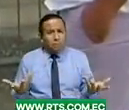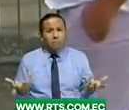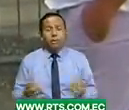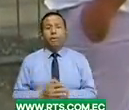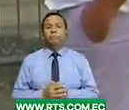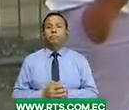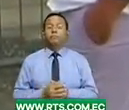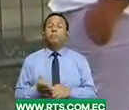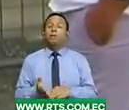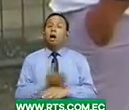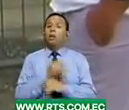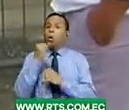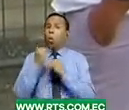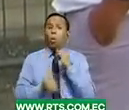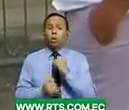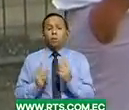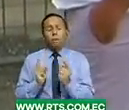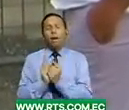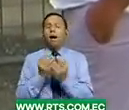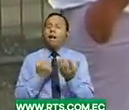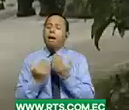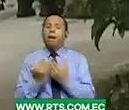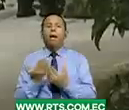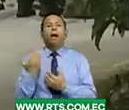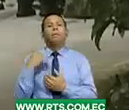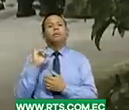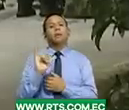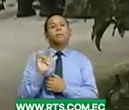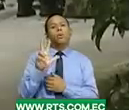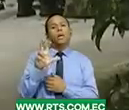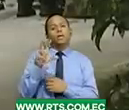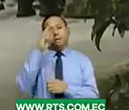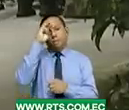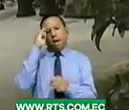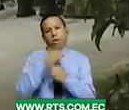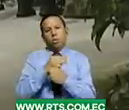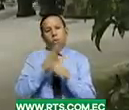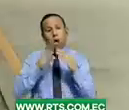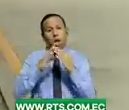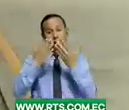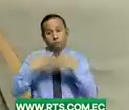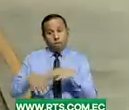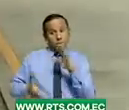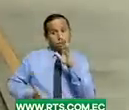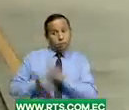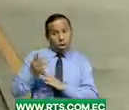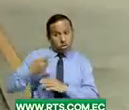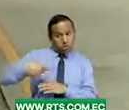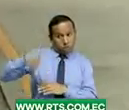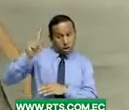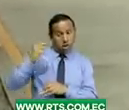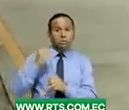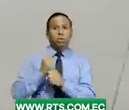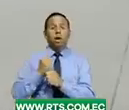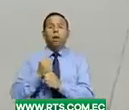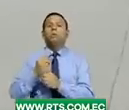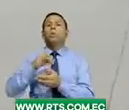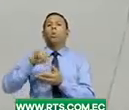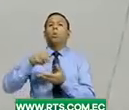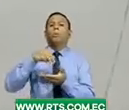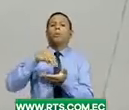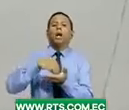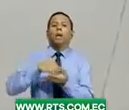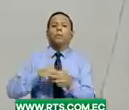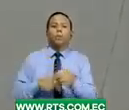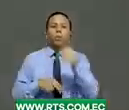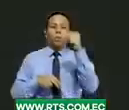La última vez que lo vieron con vida fue el sábado 13 de mayo, cuando salió desde su domicilio en la cooperativa Juan Montalvo, en el norte